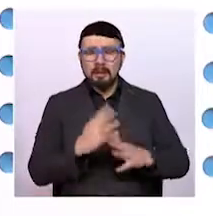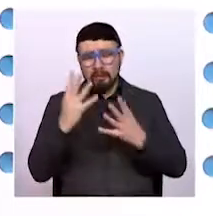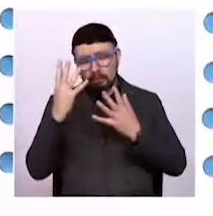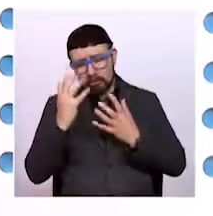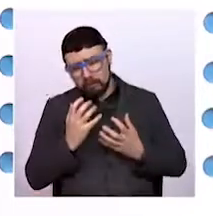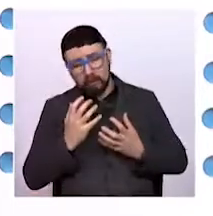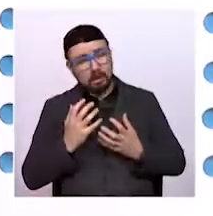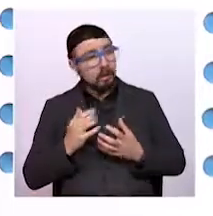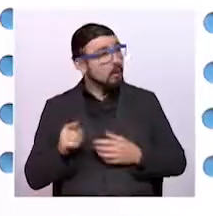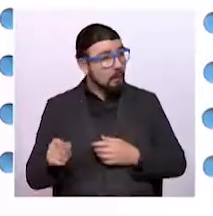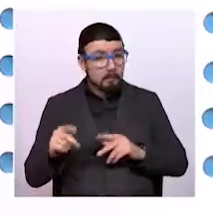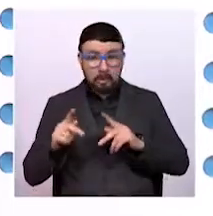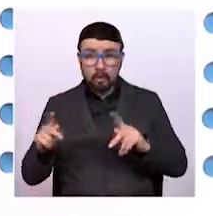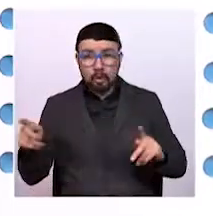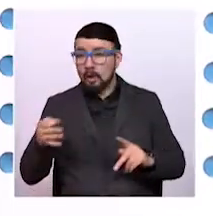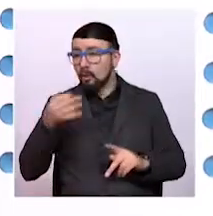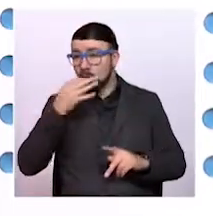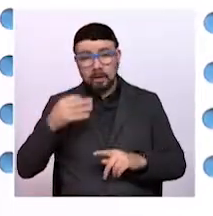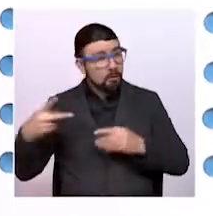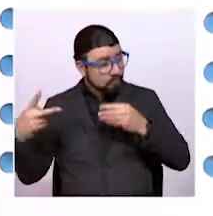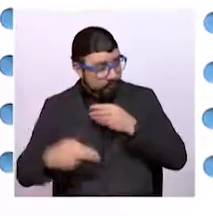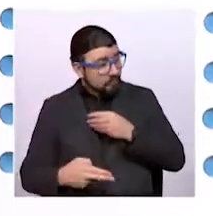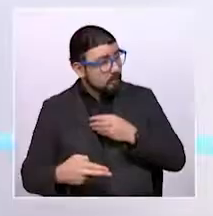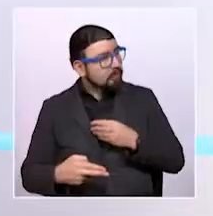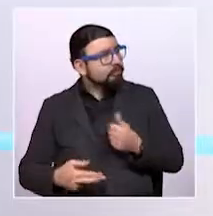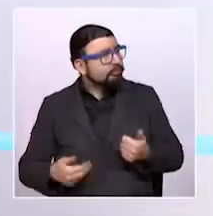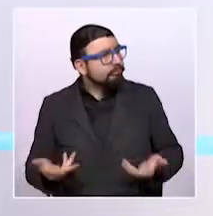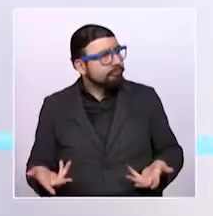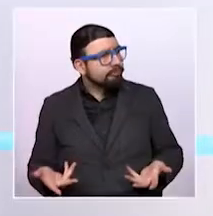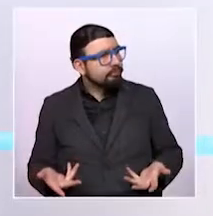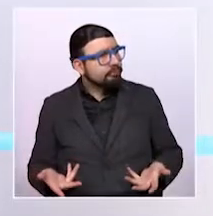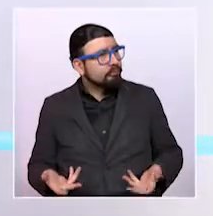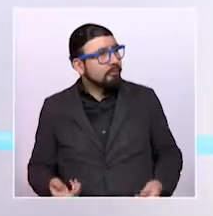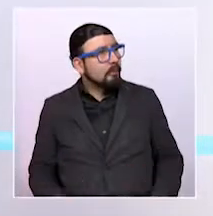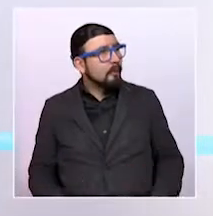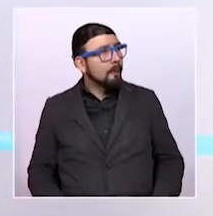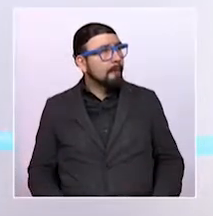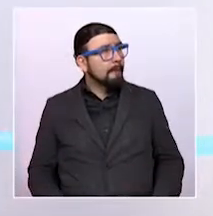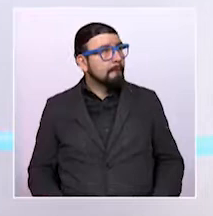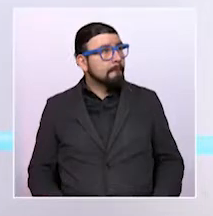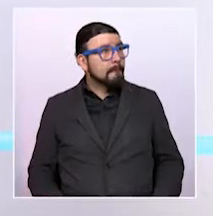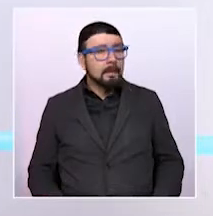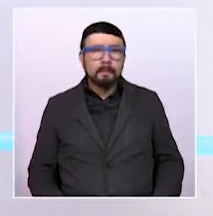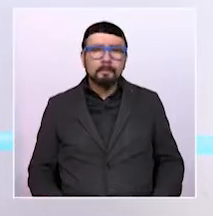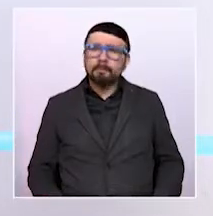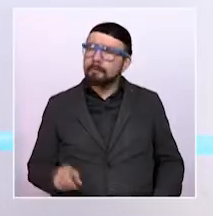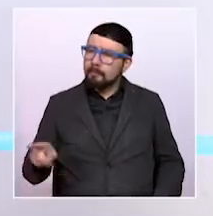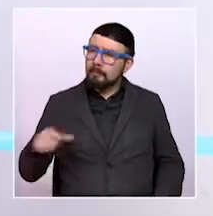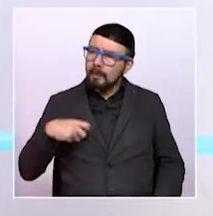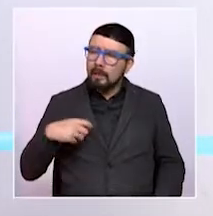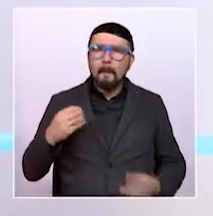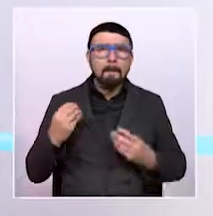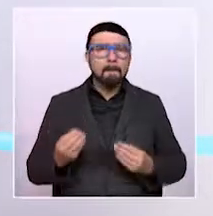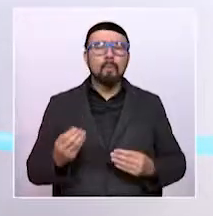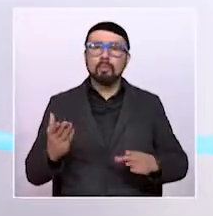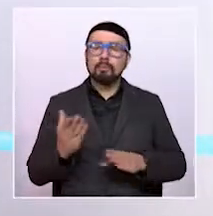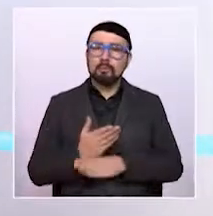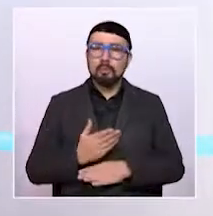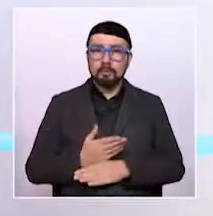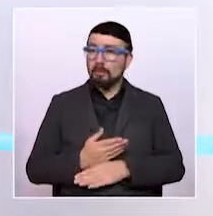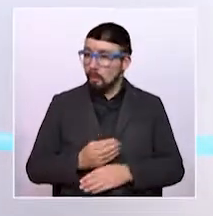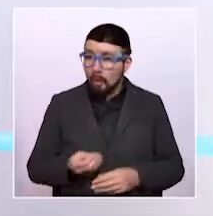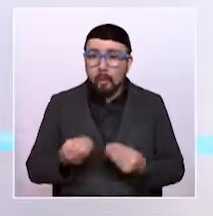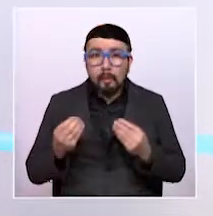personas deberían suspender eso si tenemos con esto muchos problemas porque muchos de los